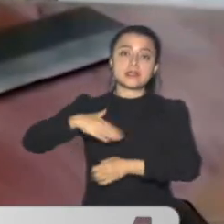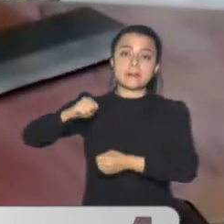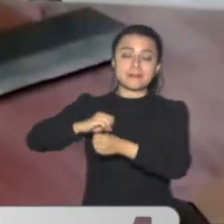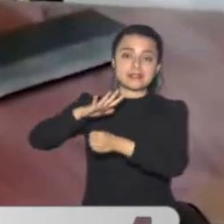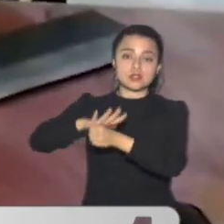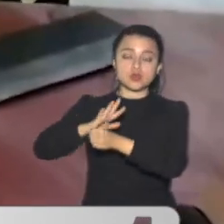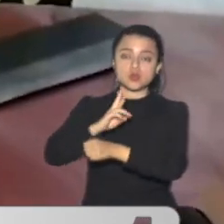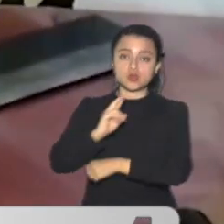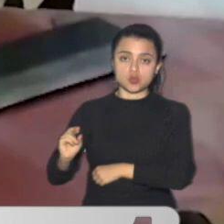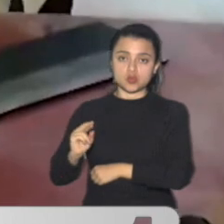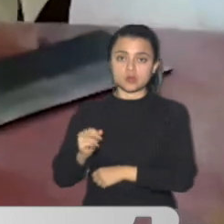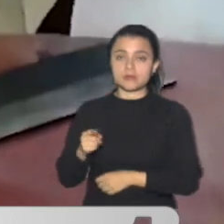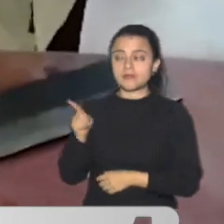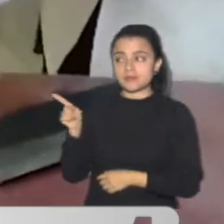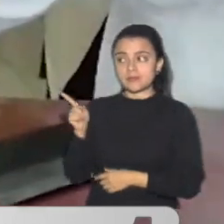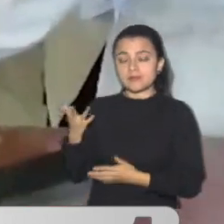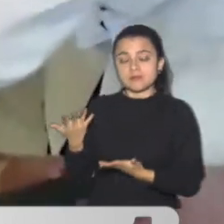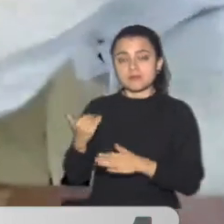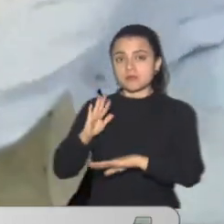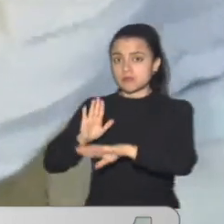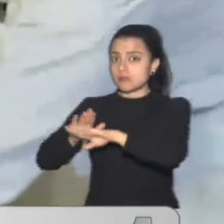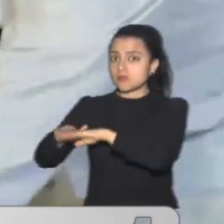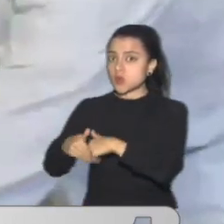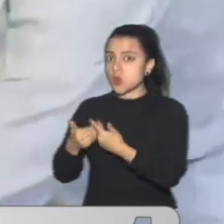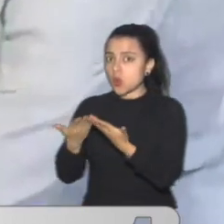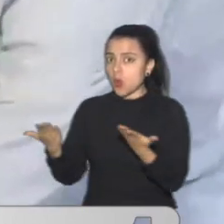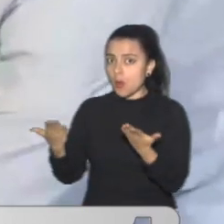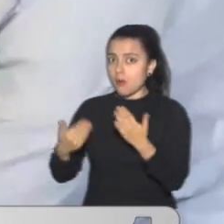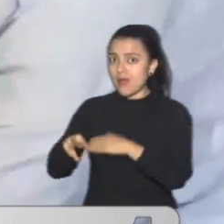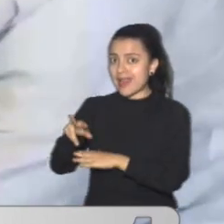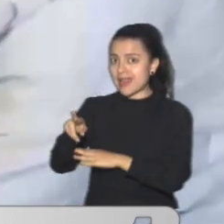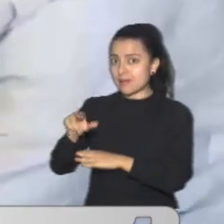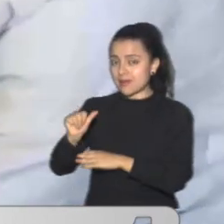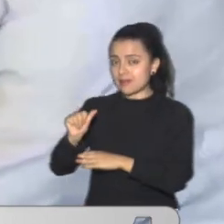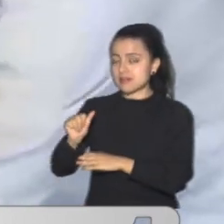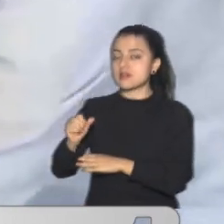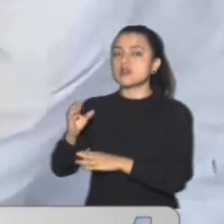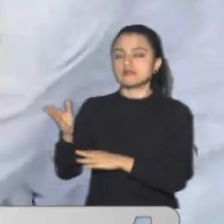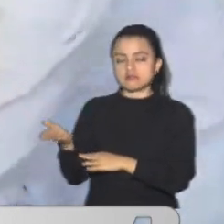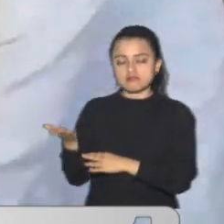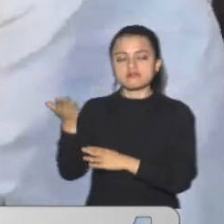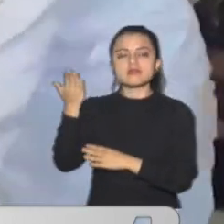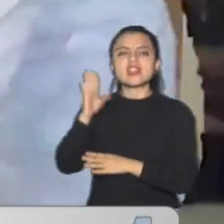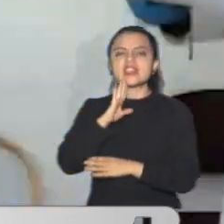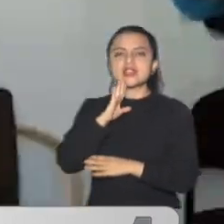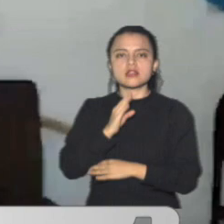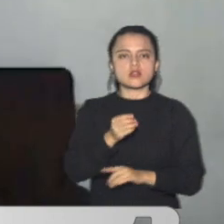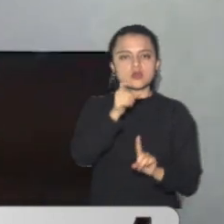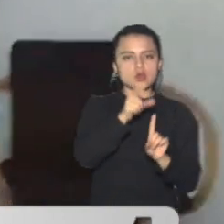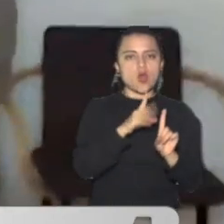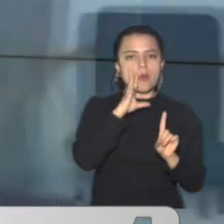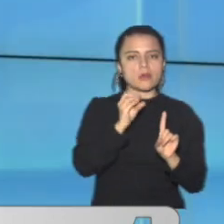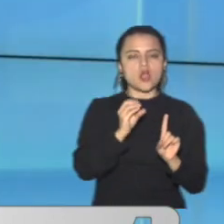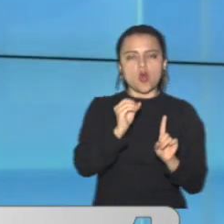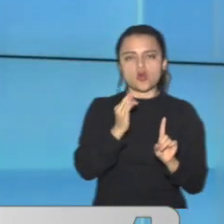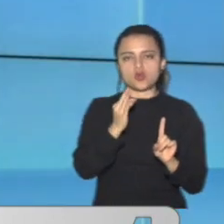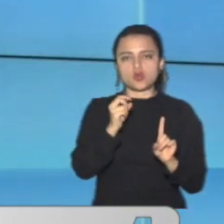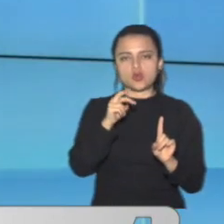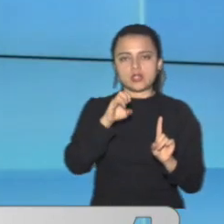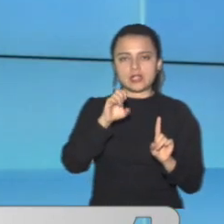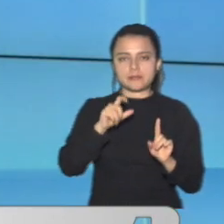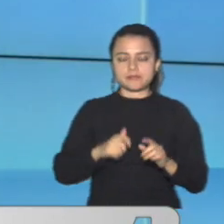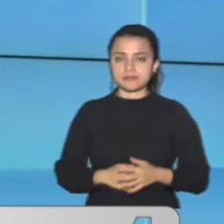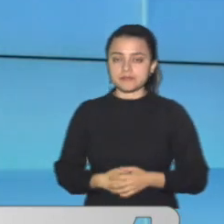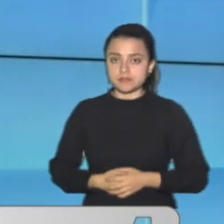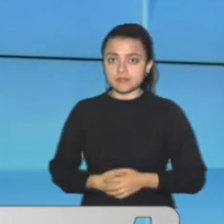confirmaron la noticia de esta importante extradición la hermana de alias otoniel hablamos también ahora de otra importante noticia y tiene